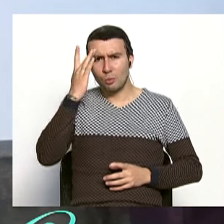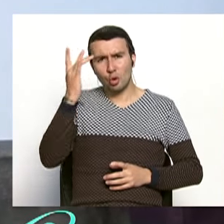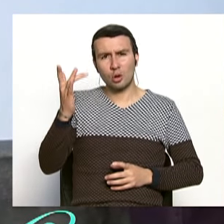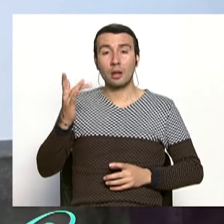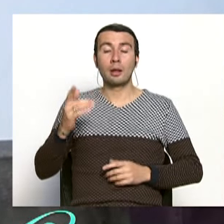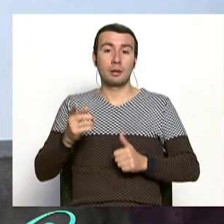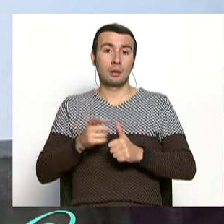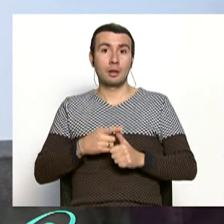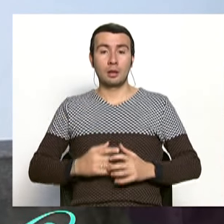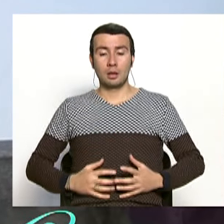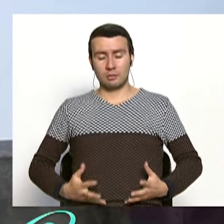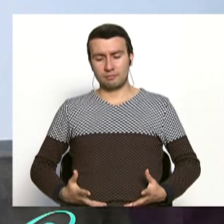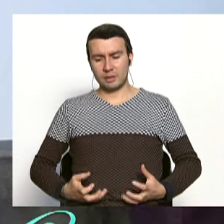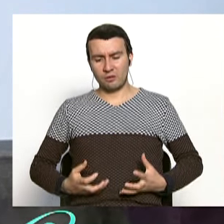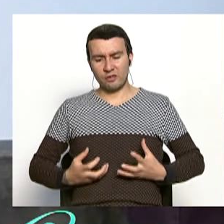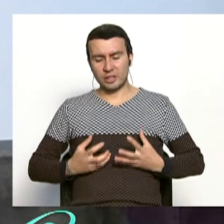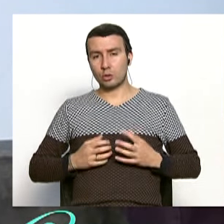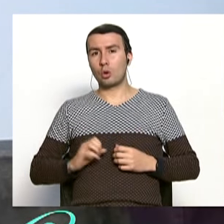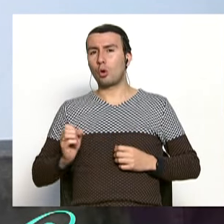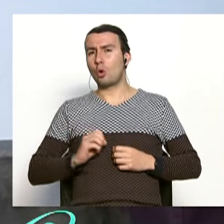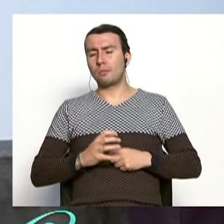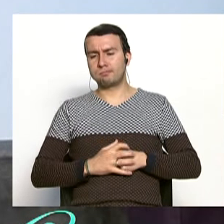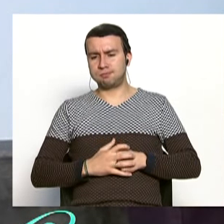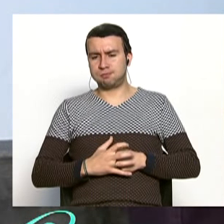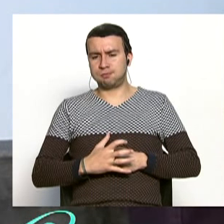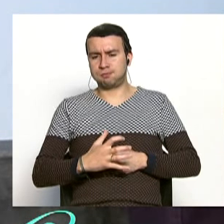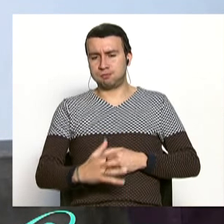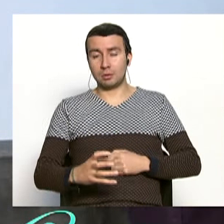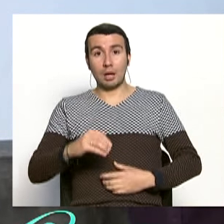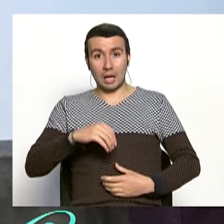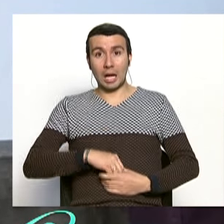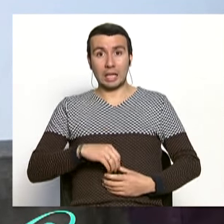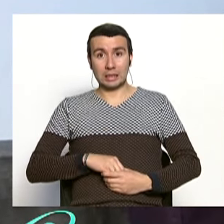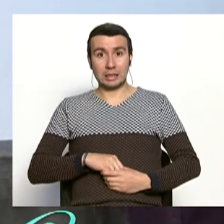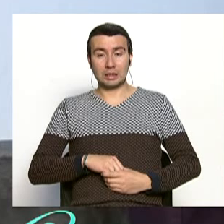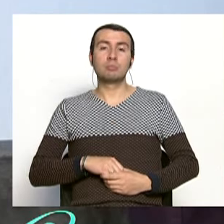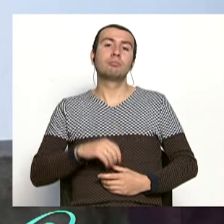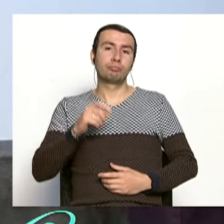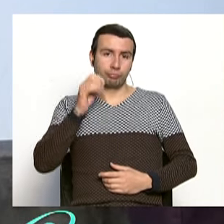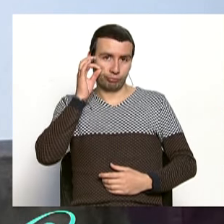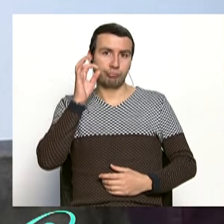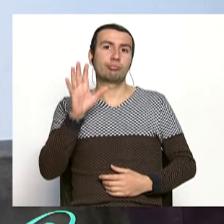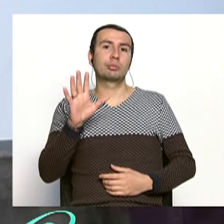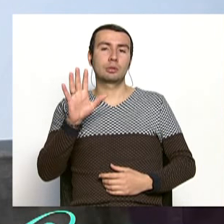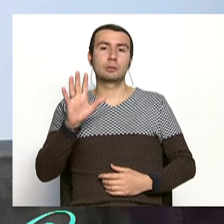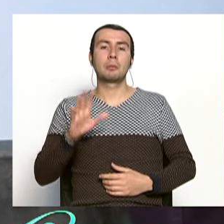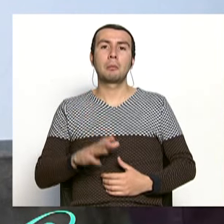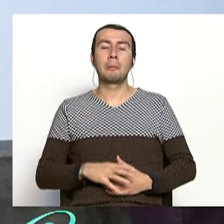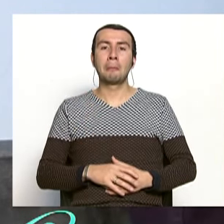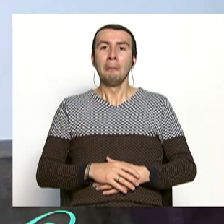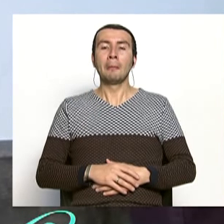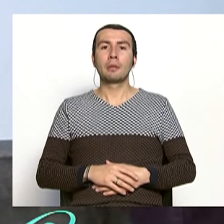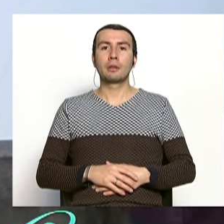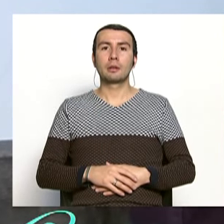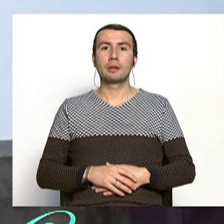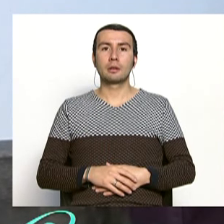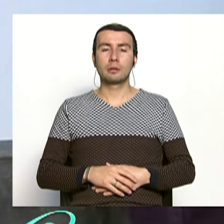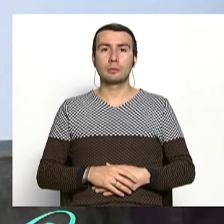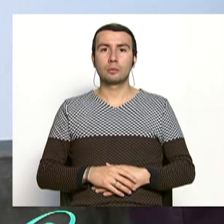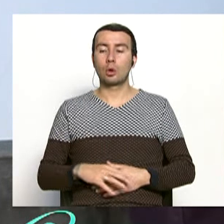inflamaciones o infecciones que se han producido dentro de la cavidad abdominal o dos quizás la causa más frecuente son cirugías